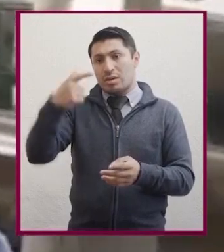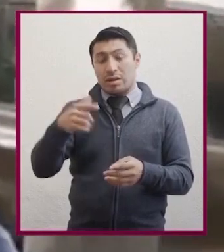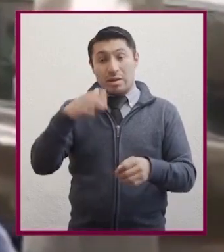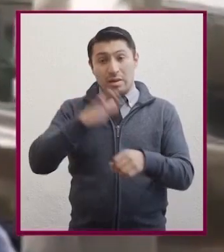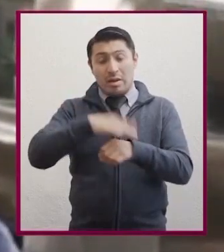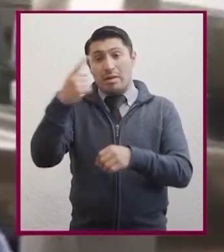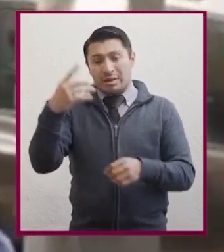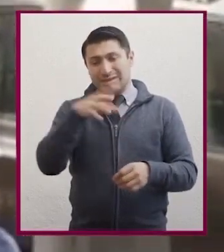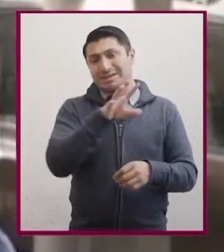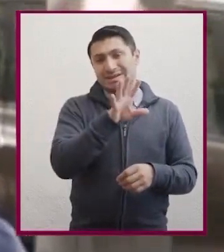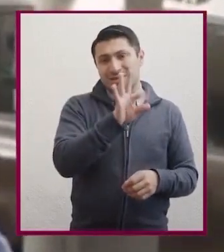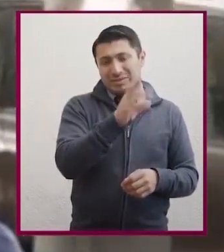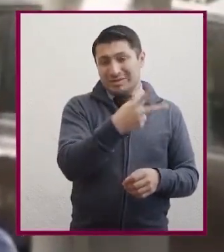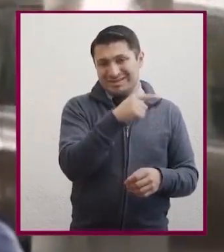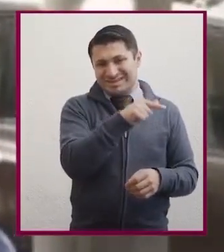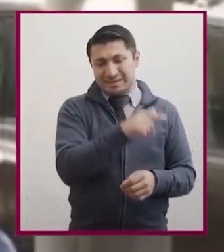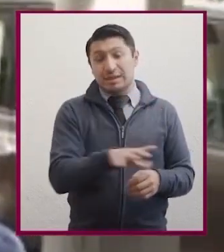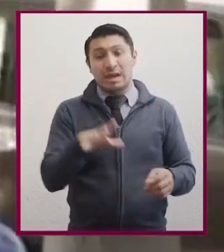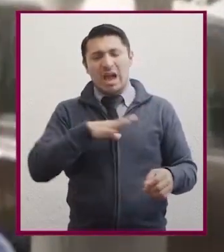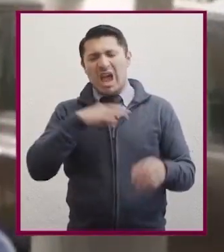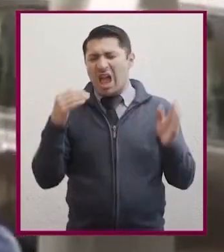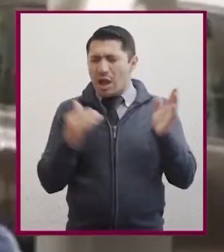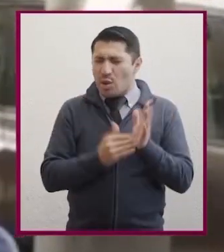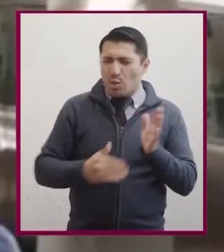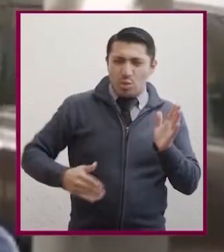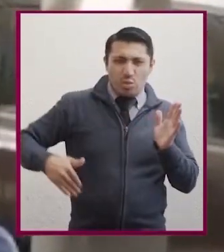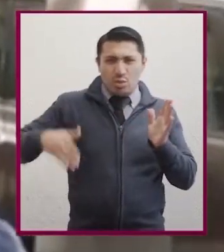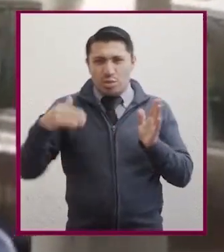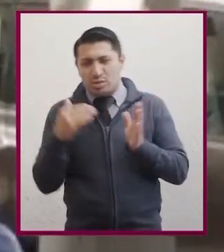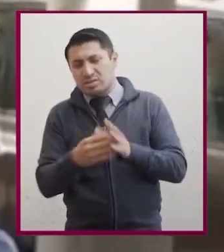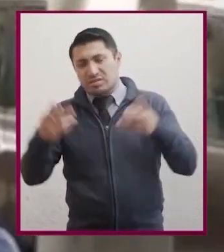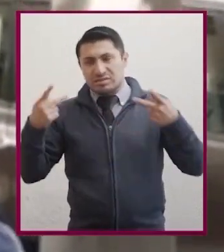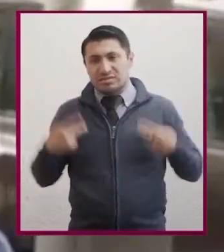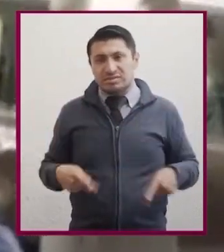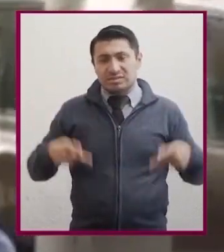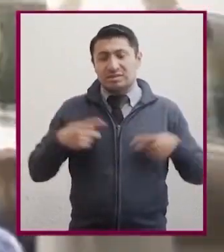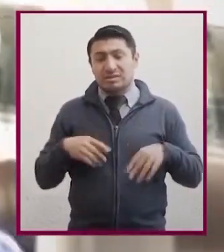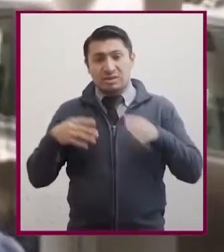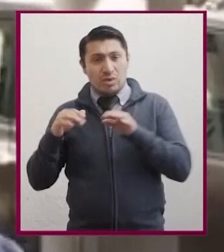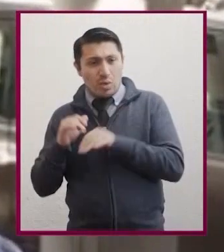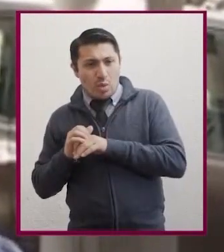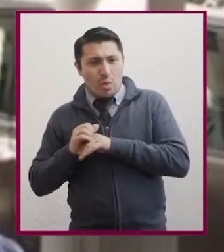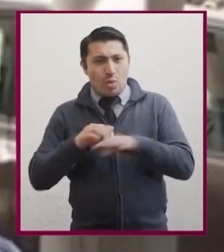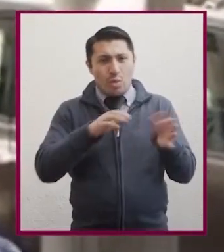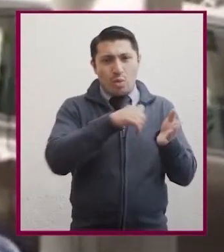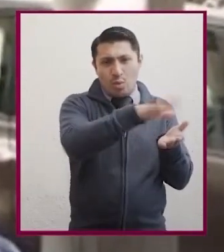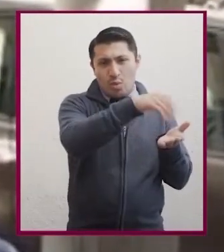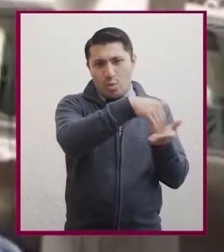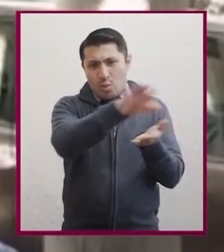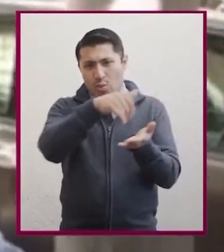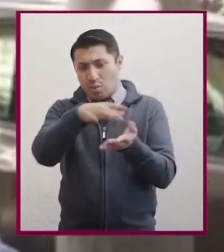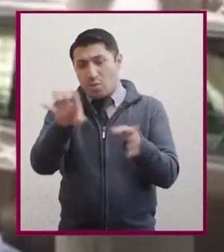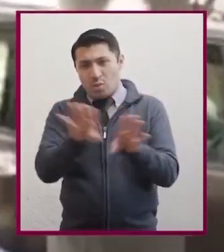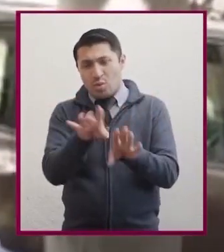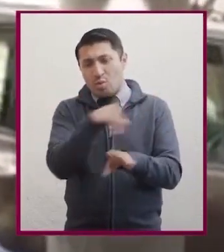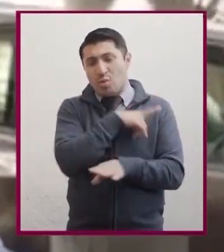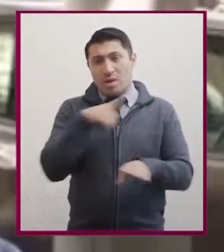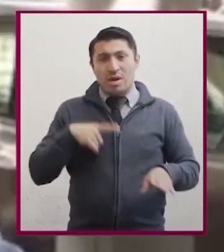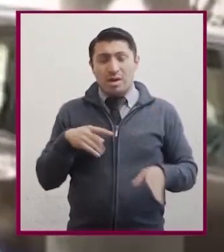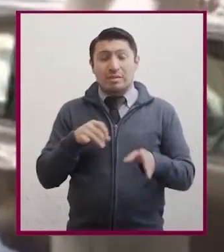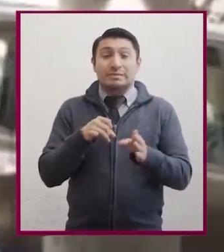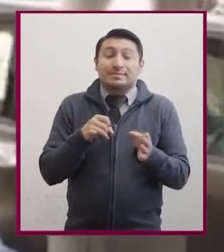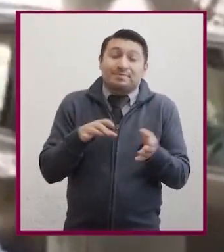la de 48, hubo cientos de miles de palestinos desplazados. Tuvieron que